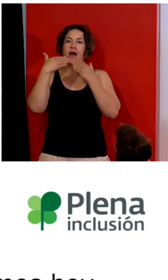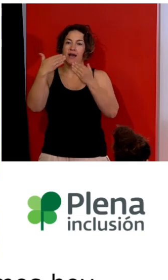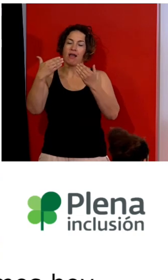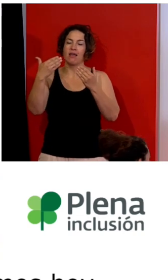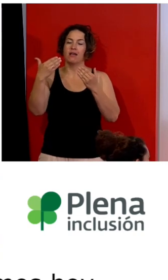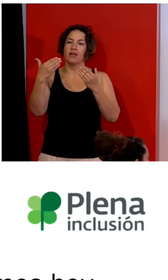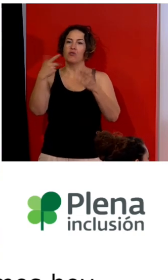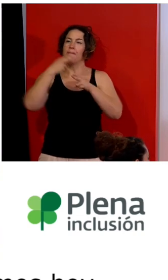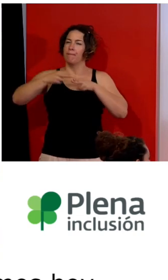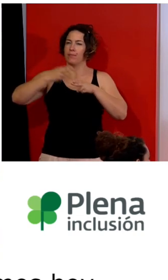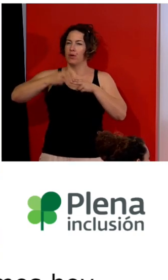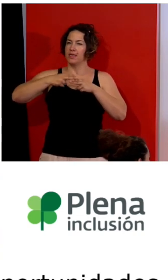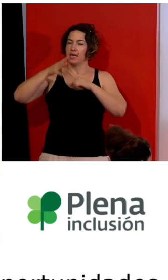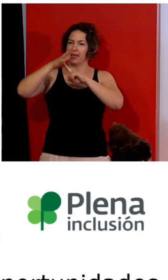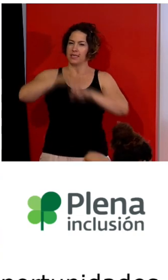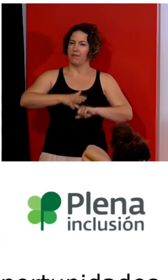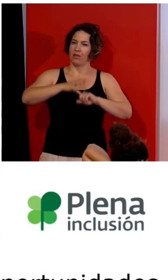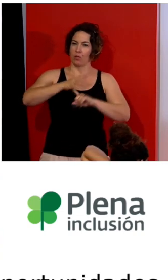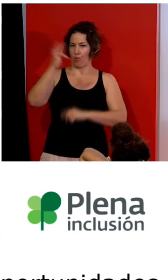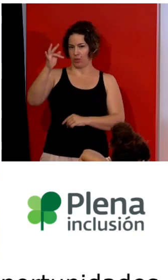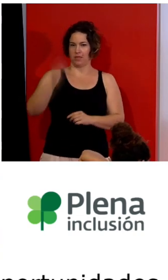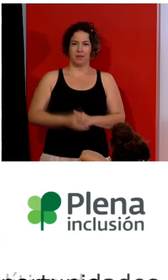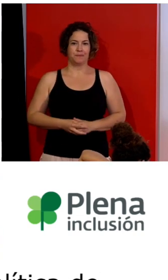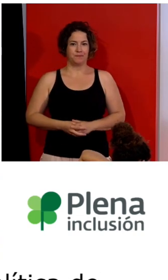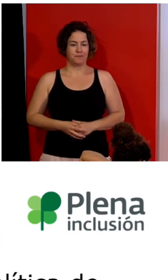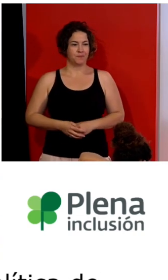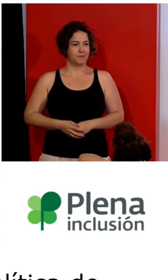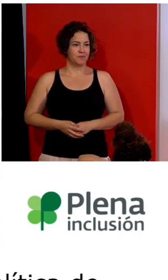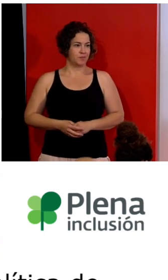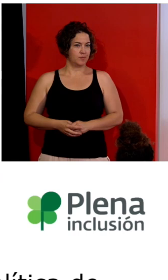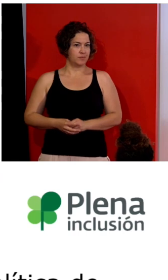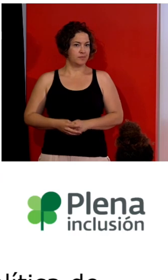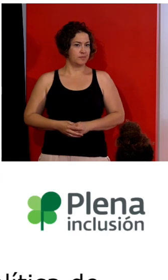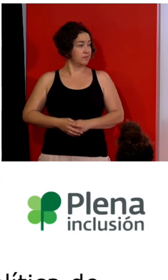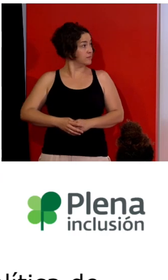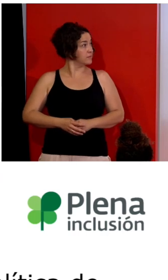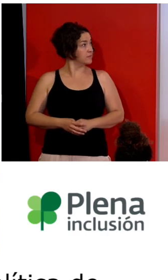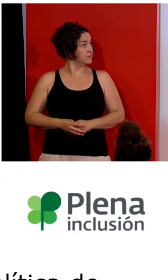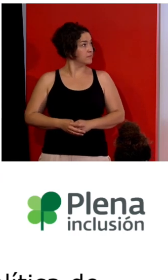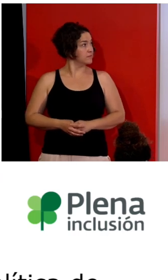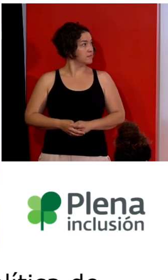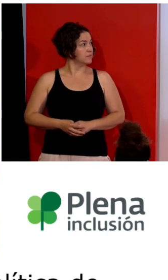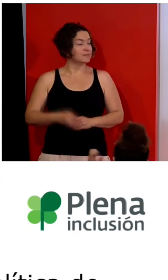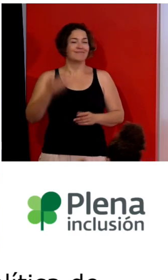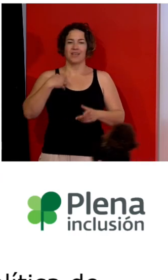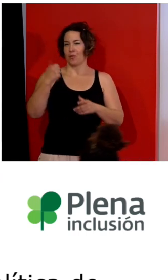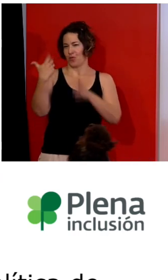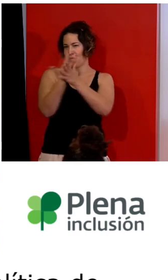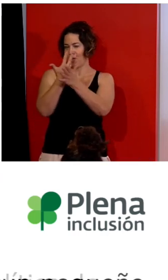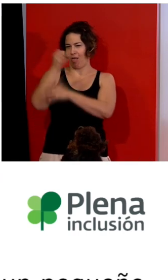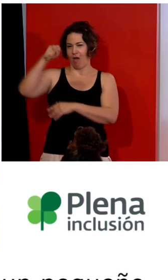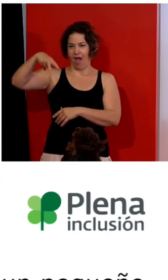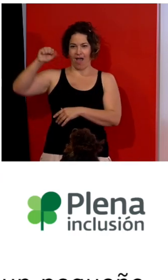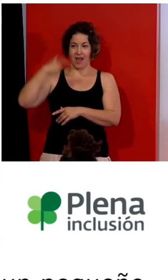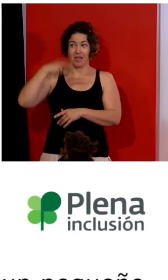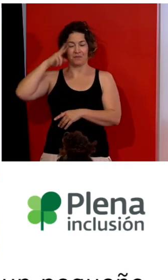acertada política de discriminación positiva. Ya nos ha hecho un pequeño avance, Ana,